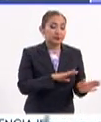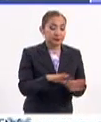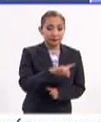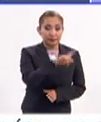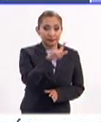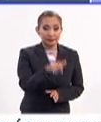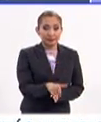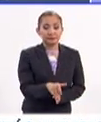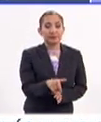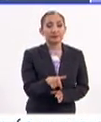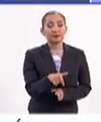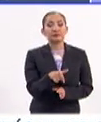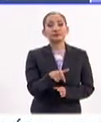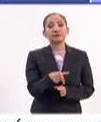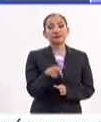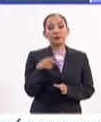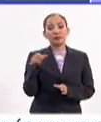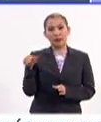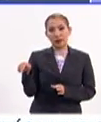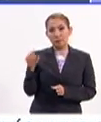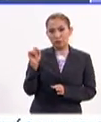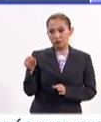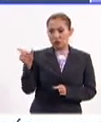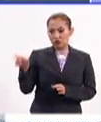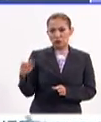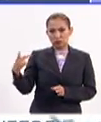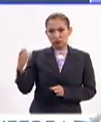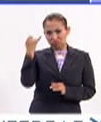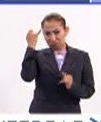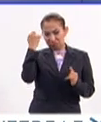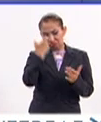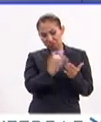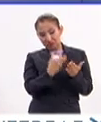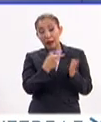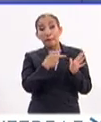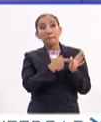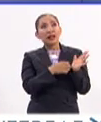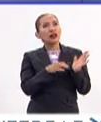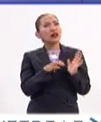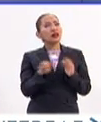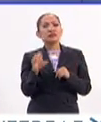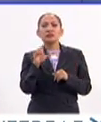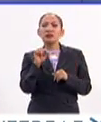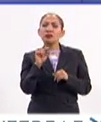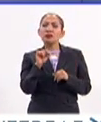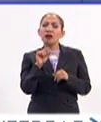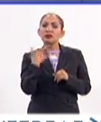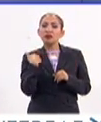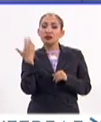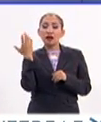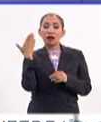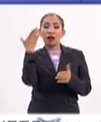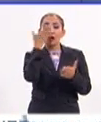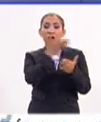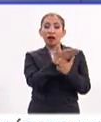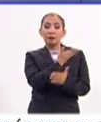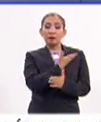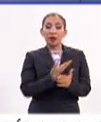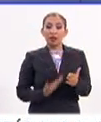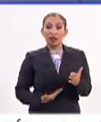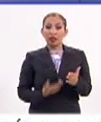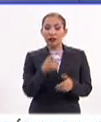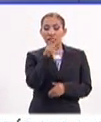después se va a mantener esa actitud crítica hasta que en 1970 llega a la presidencia de